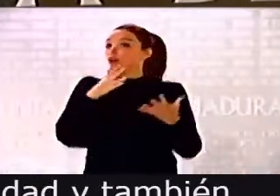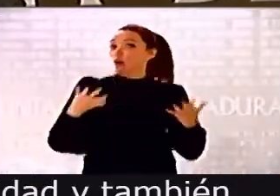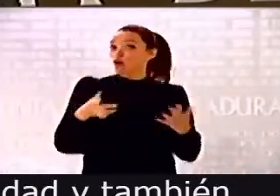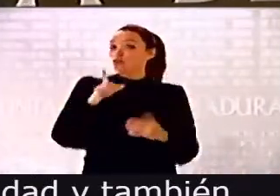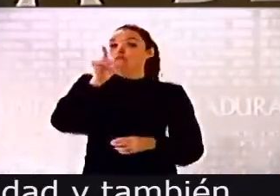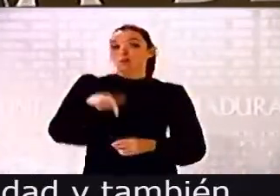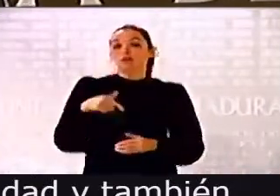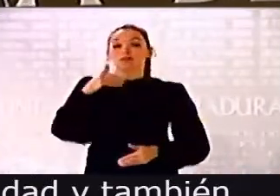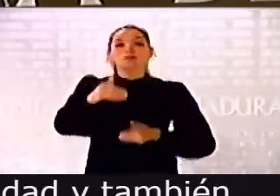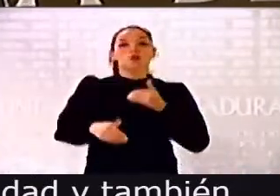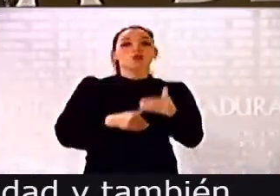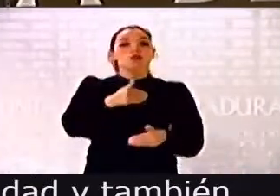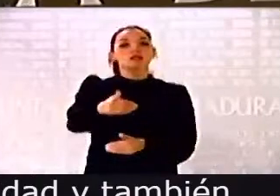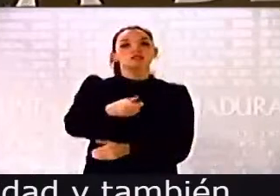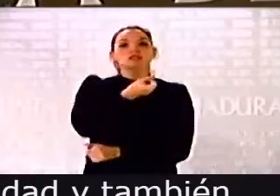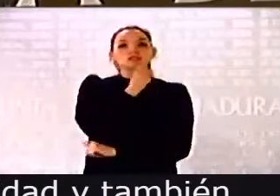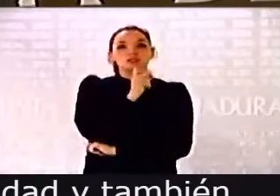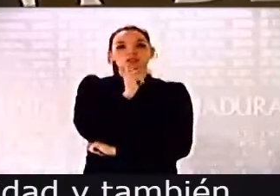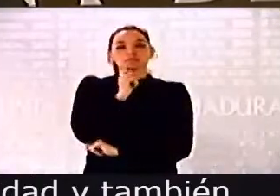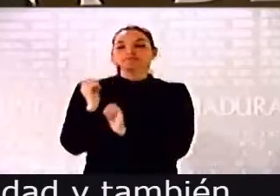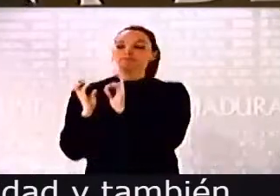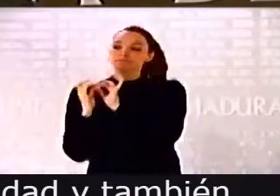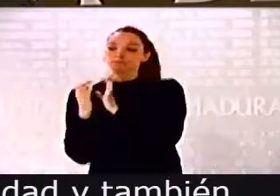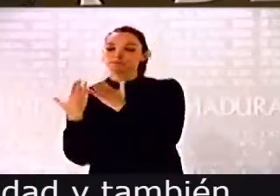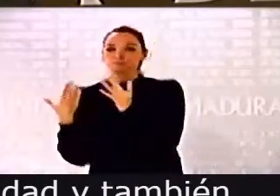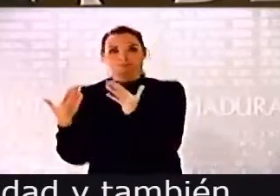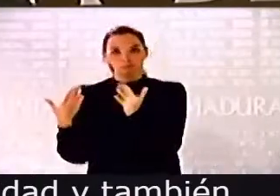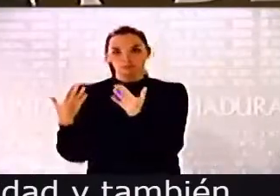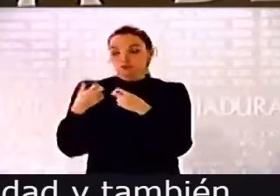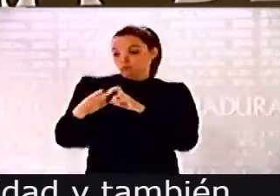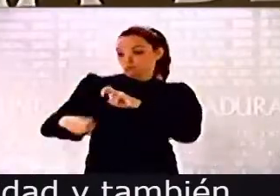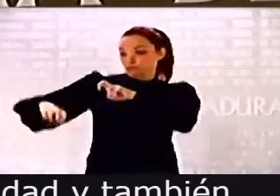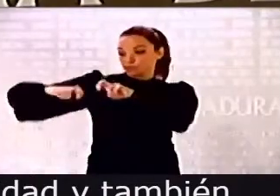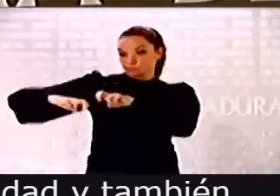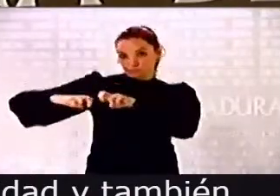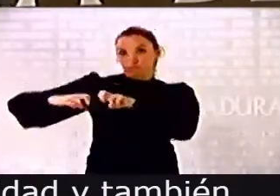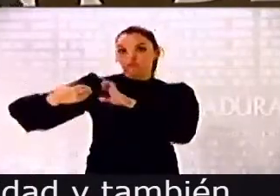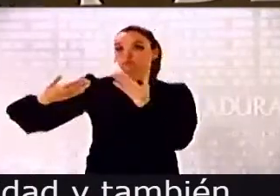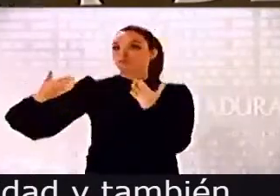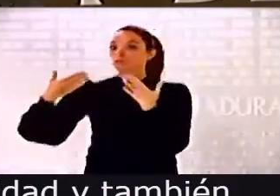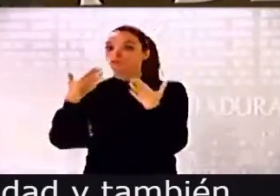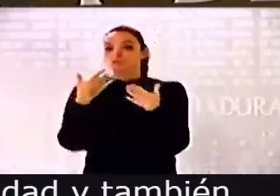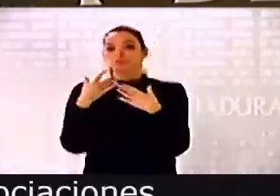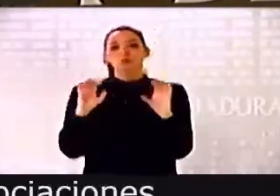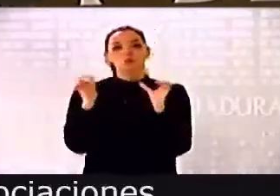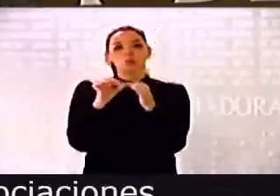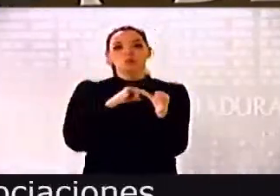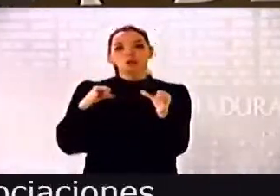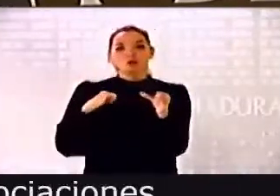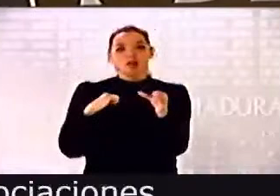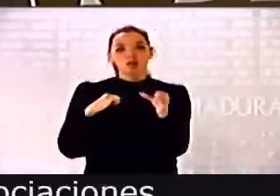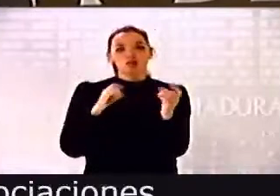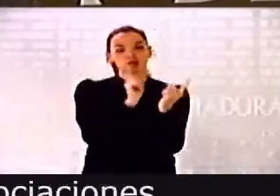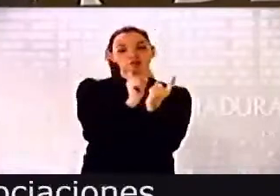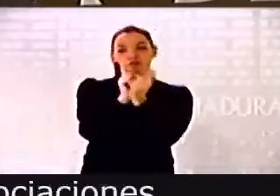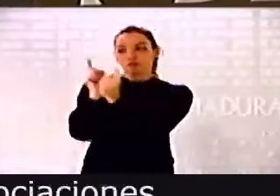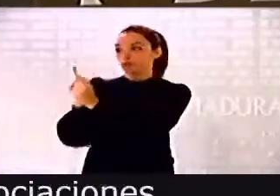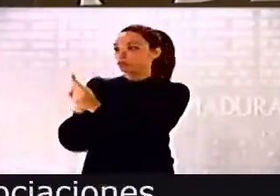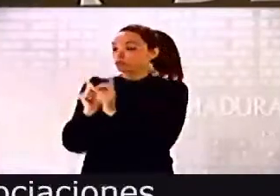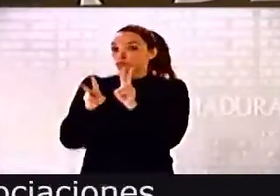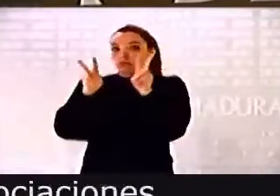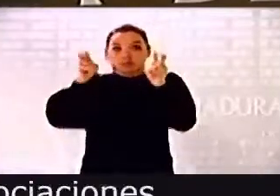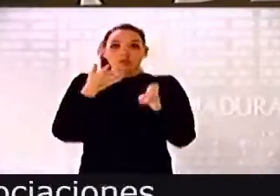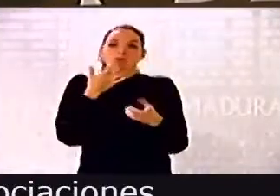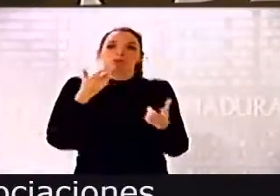en un proceso de negociación. Estoy reuniéndome con los grupos privados que operan, de